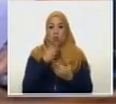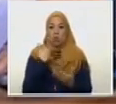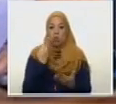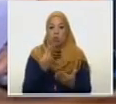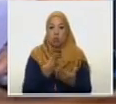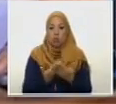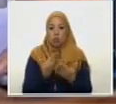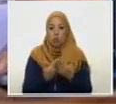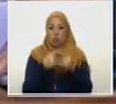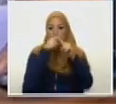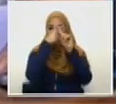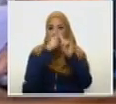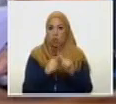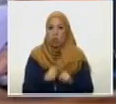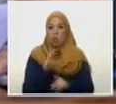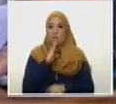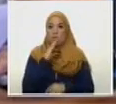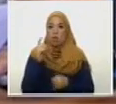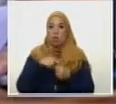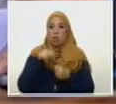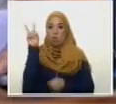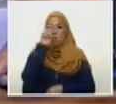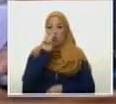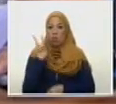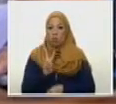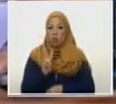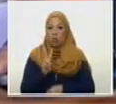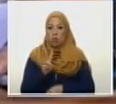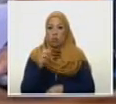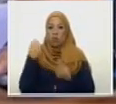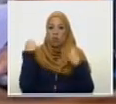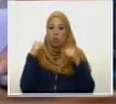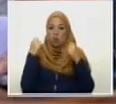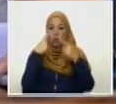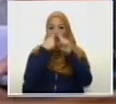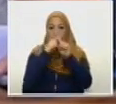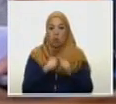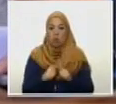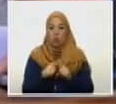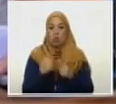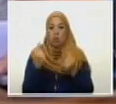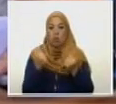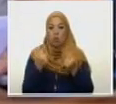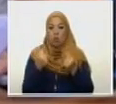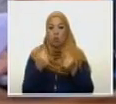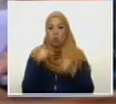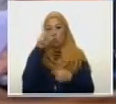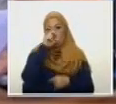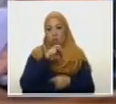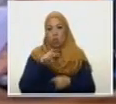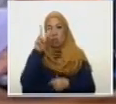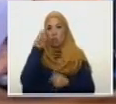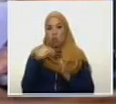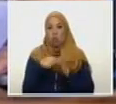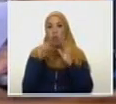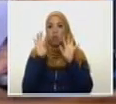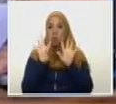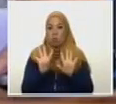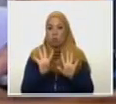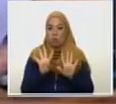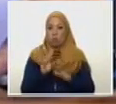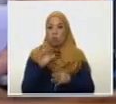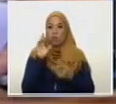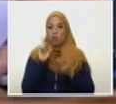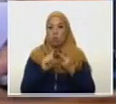de presupuesto del Banco Central de Venezuela para el ejercicio económico financiero del año 2019.